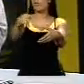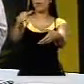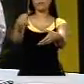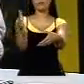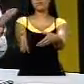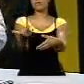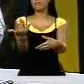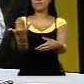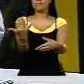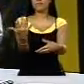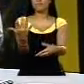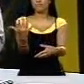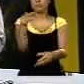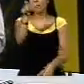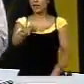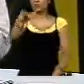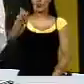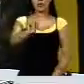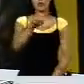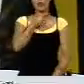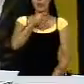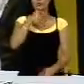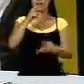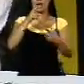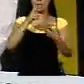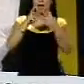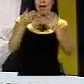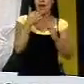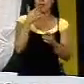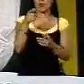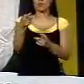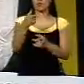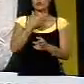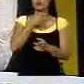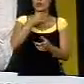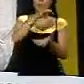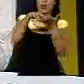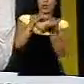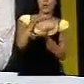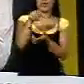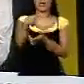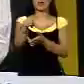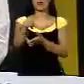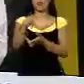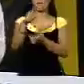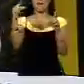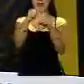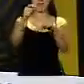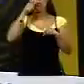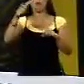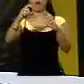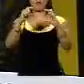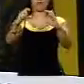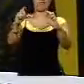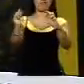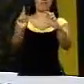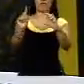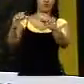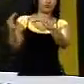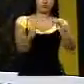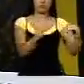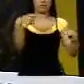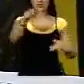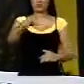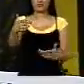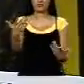Se disponía a salir un equipo de prensa, hacer su trabajo habitual, como todos los días, como todos los fines de semana, y en el momento